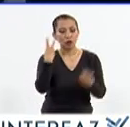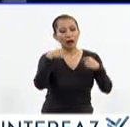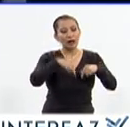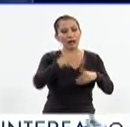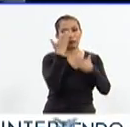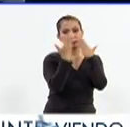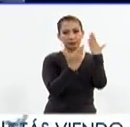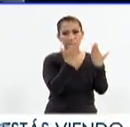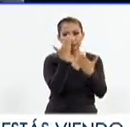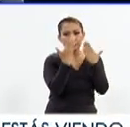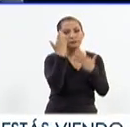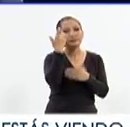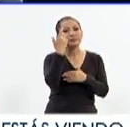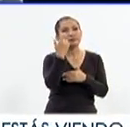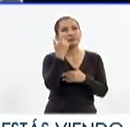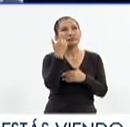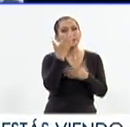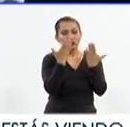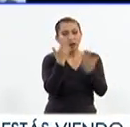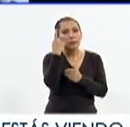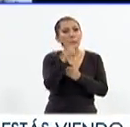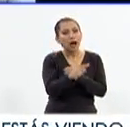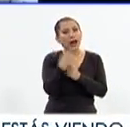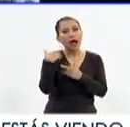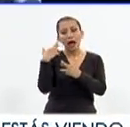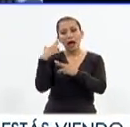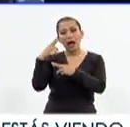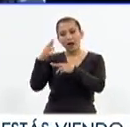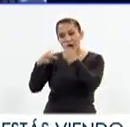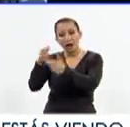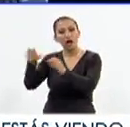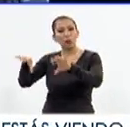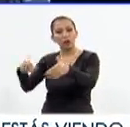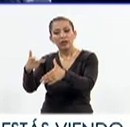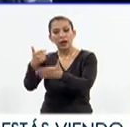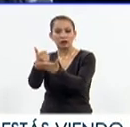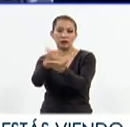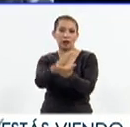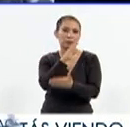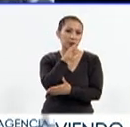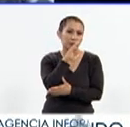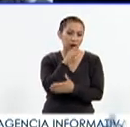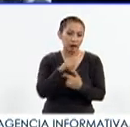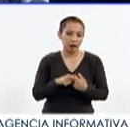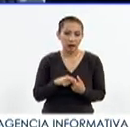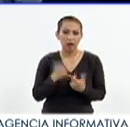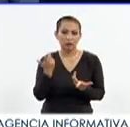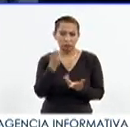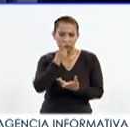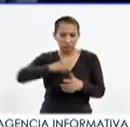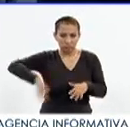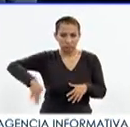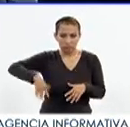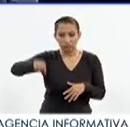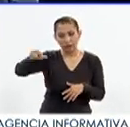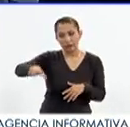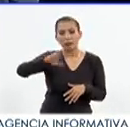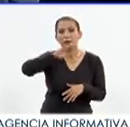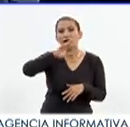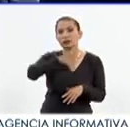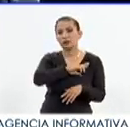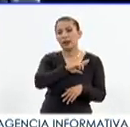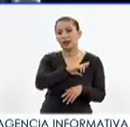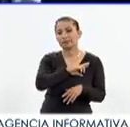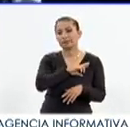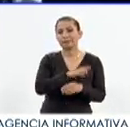fue estudiar para regresar a mi comunidad y ayudar a mi mamá. Como les había mencionado, ella es madre